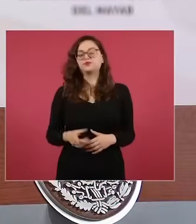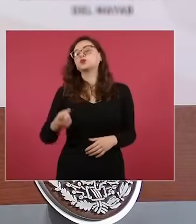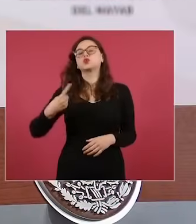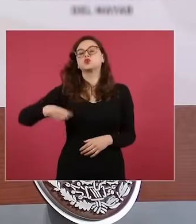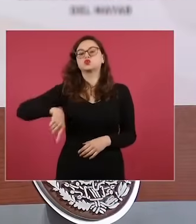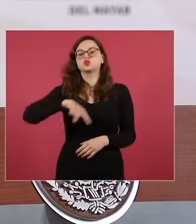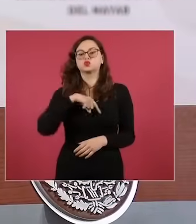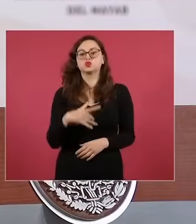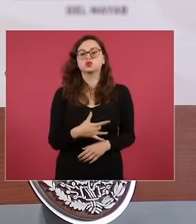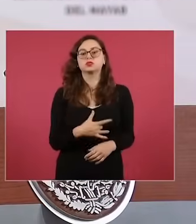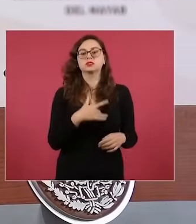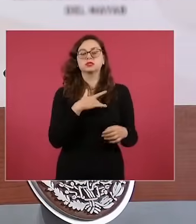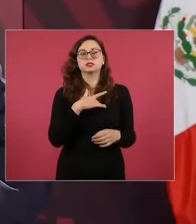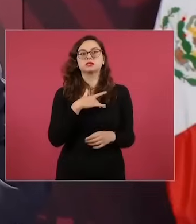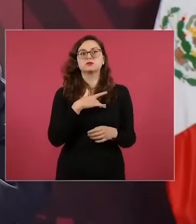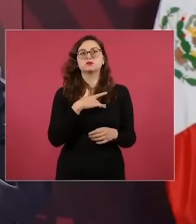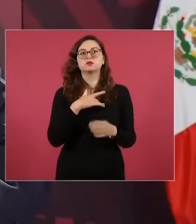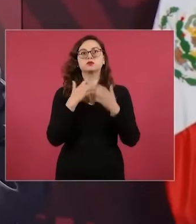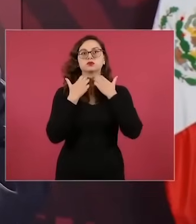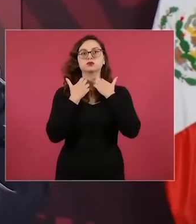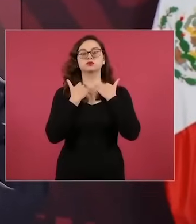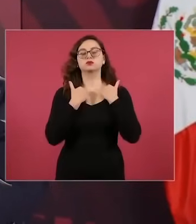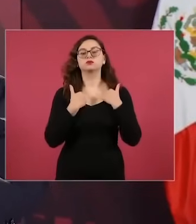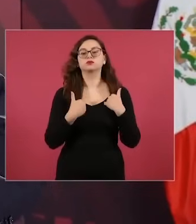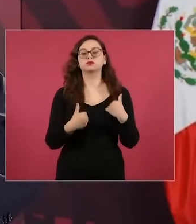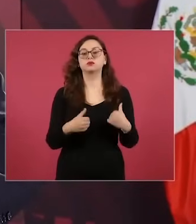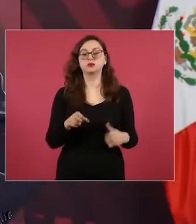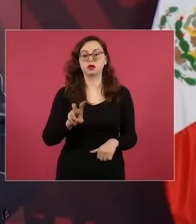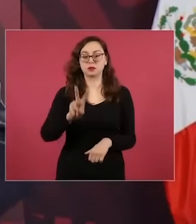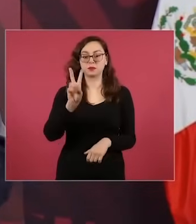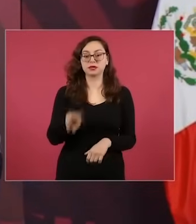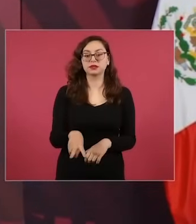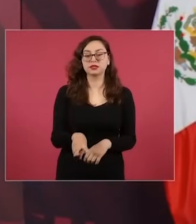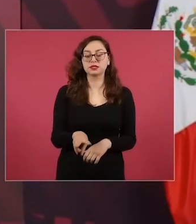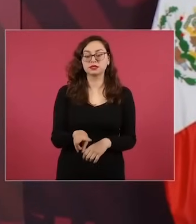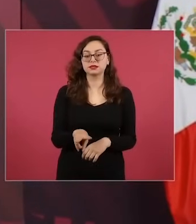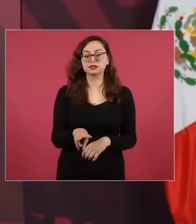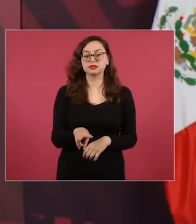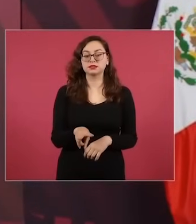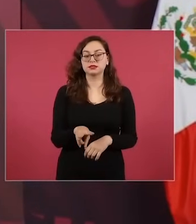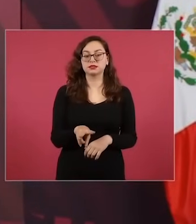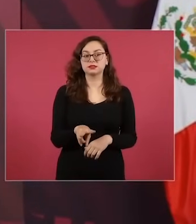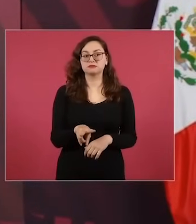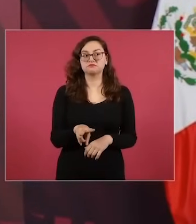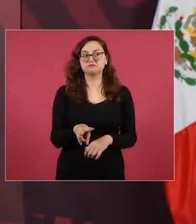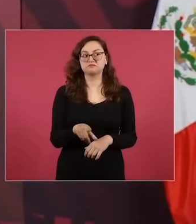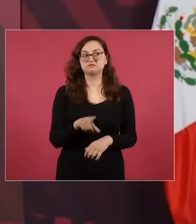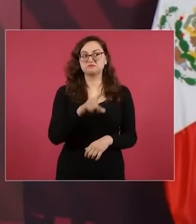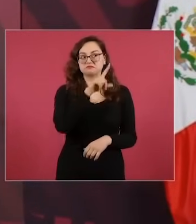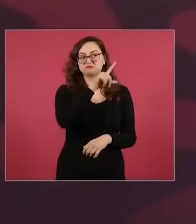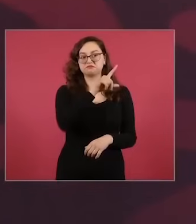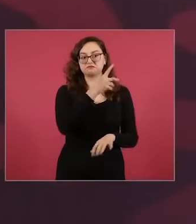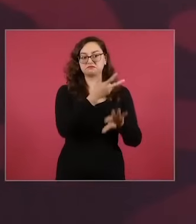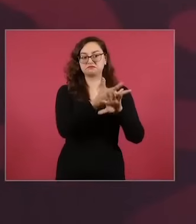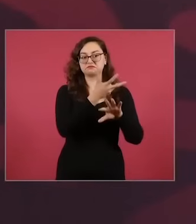Consideramos que abiertamente hay